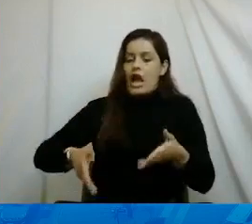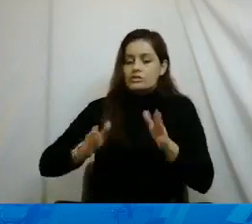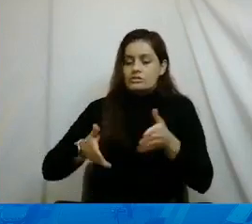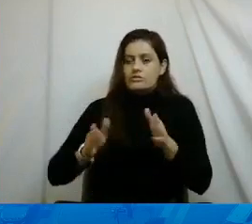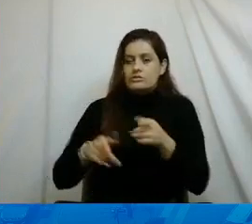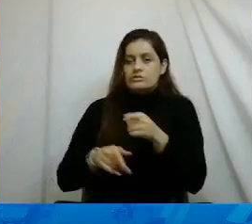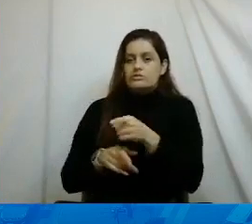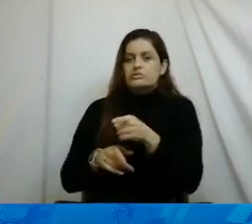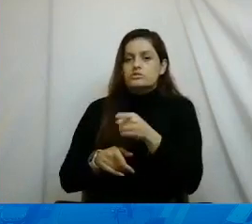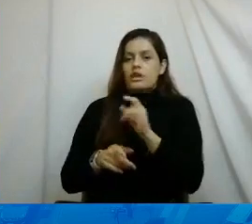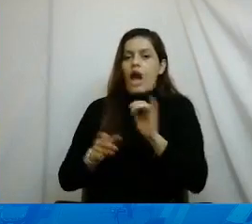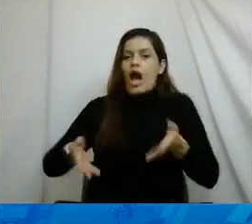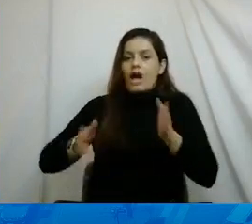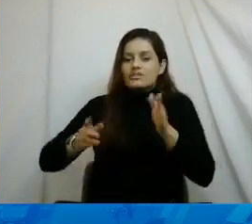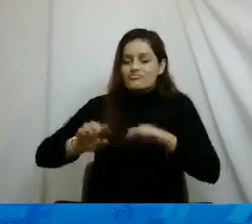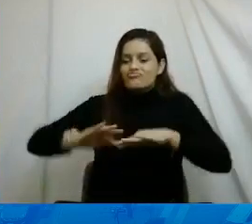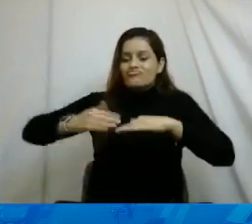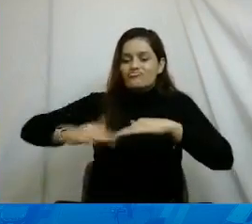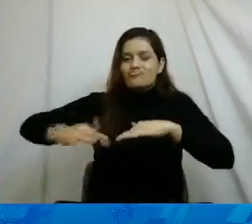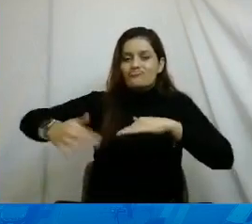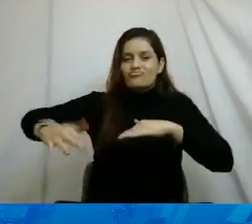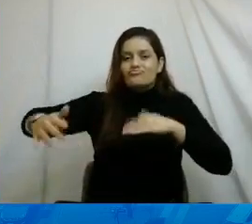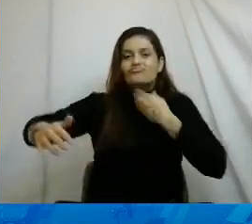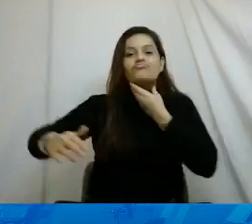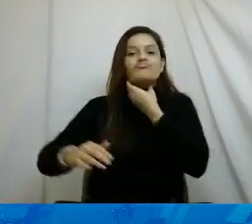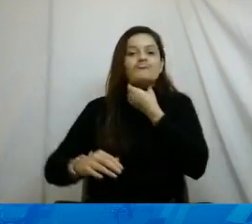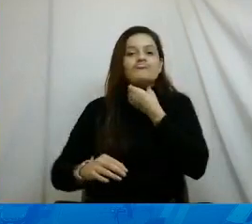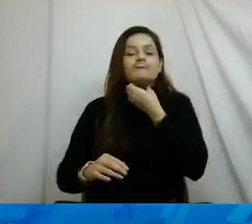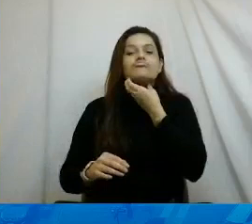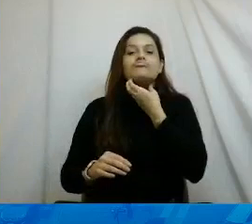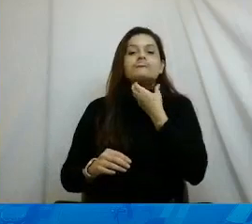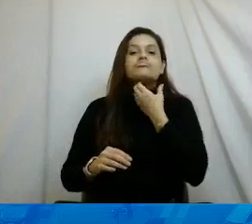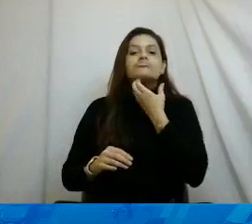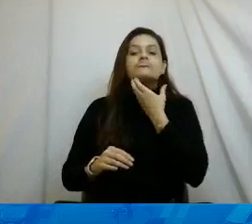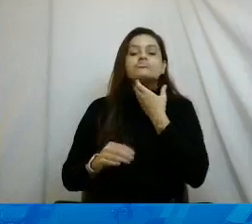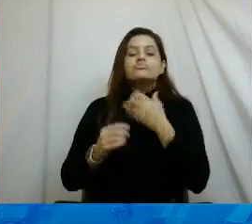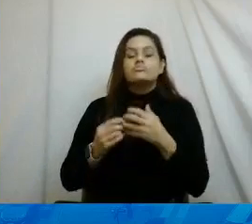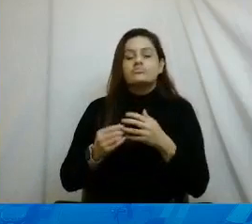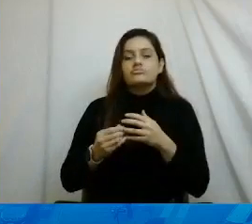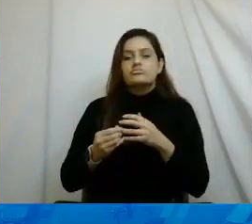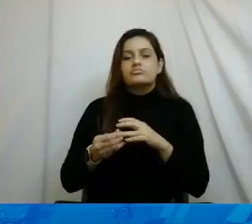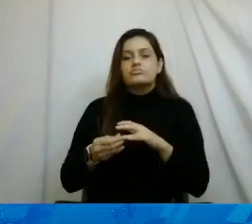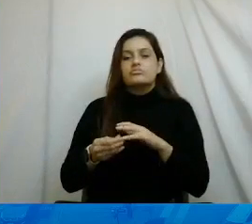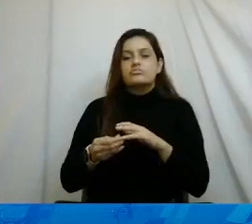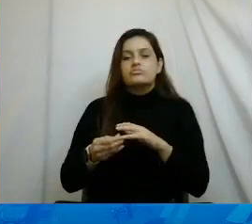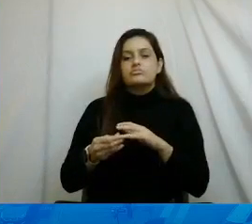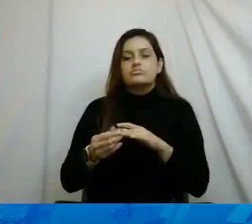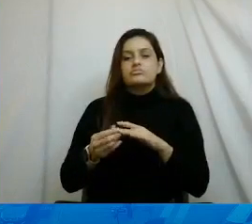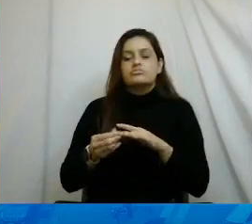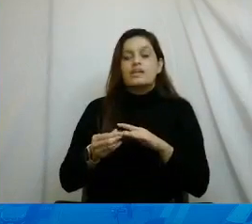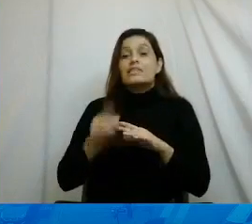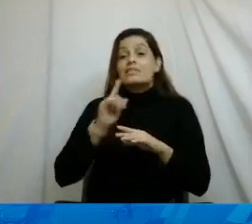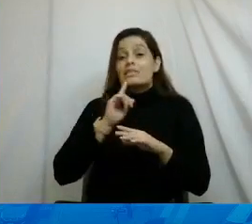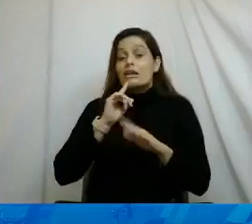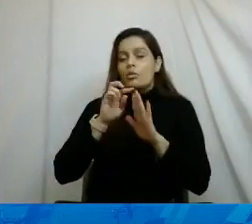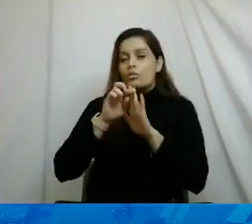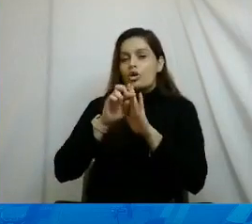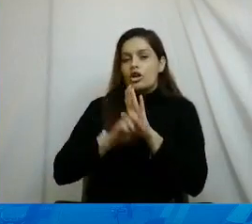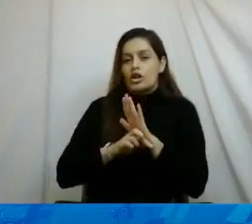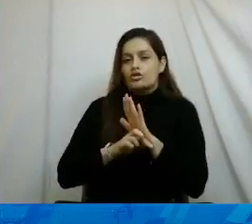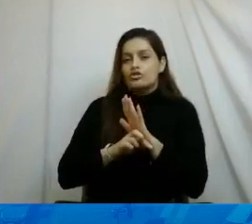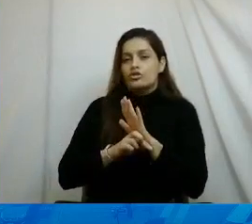Ya. Ahí es más complejo porque hay un proyecto que